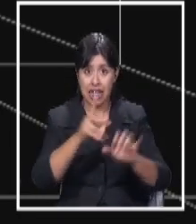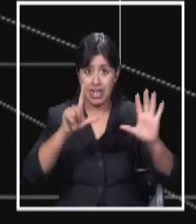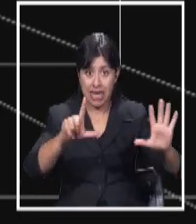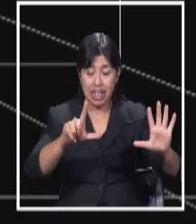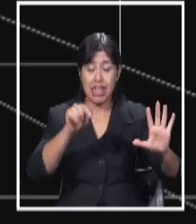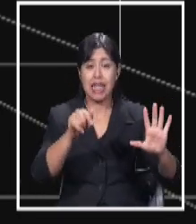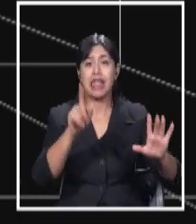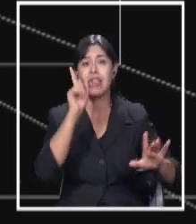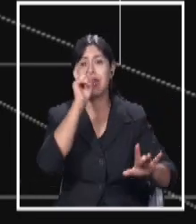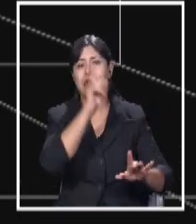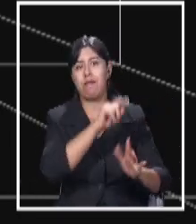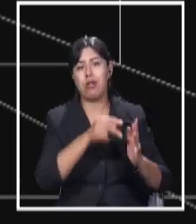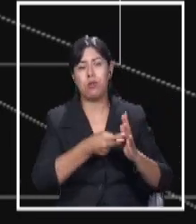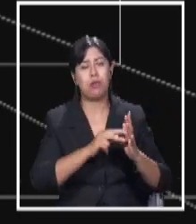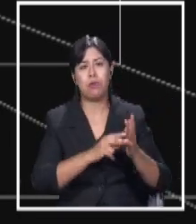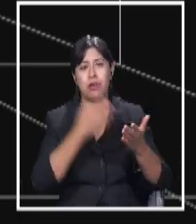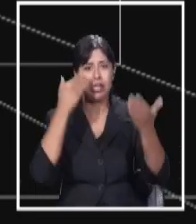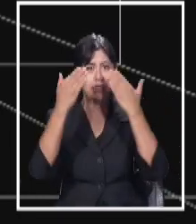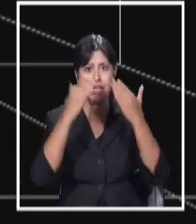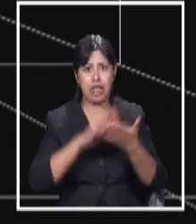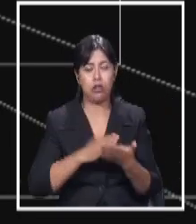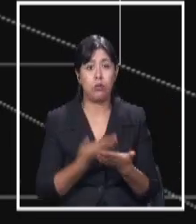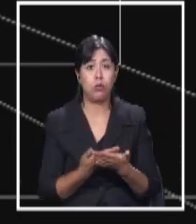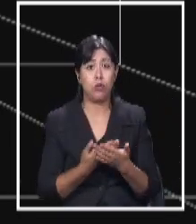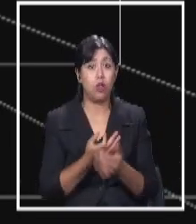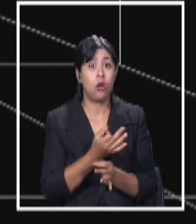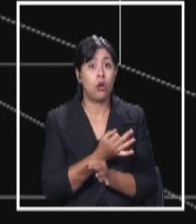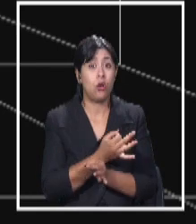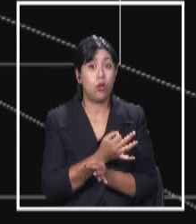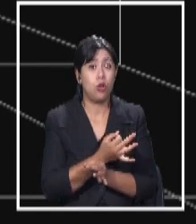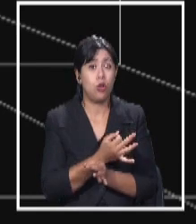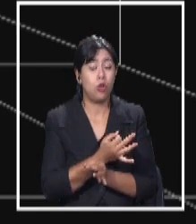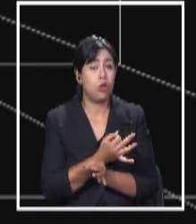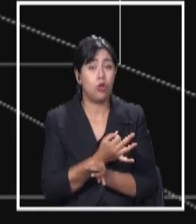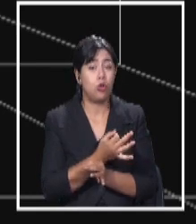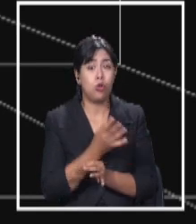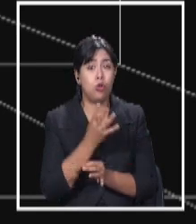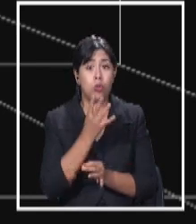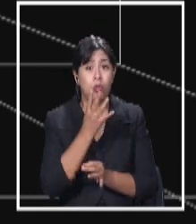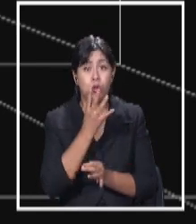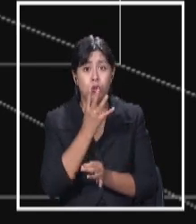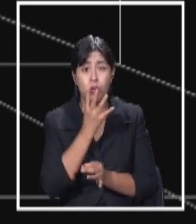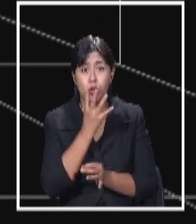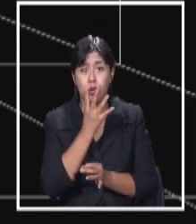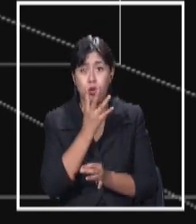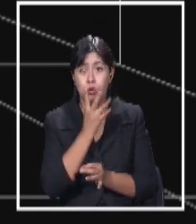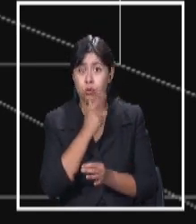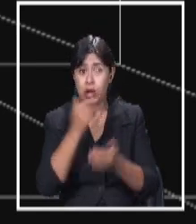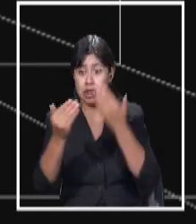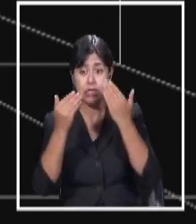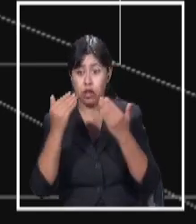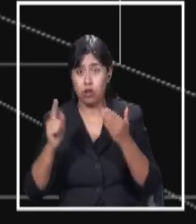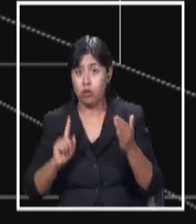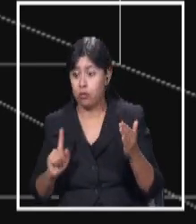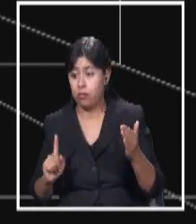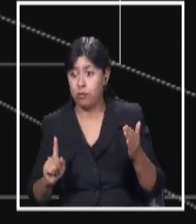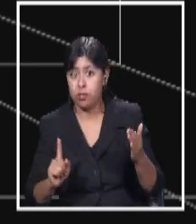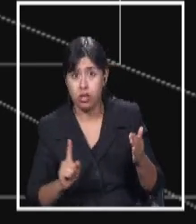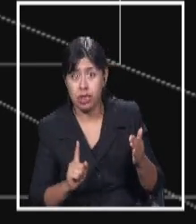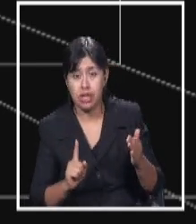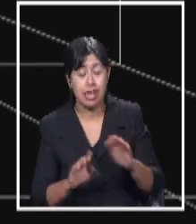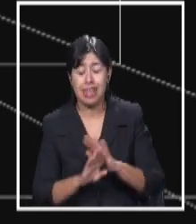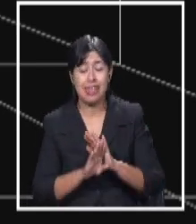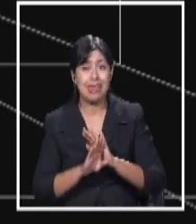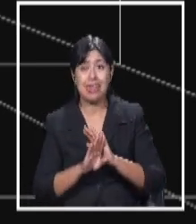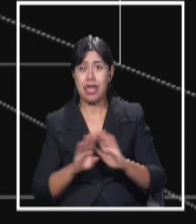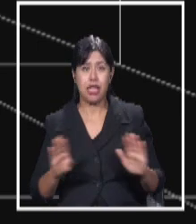mental durante su vida ni siquiera van a caminar por fuera de la puerta donde hay un psicólogo o un psiquiatra.